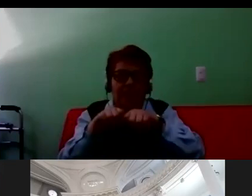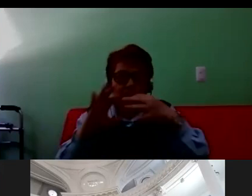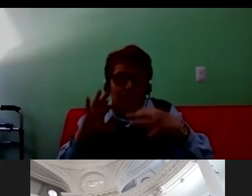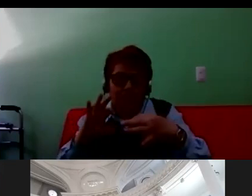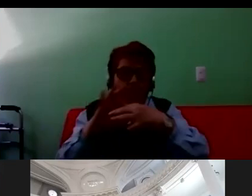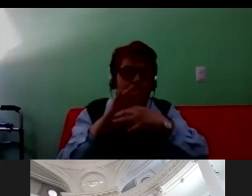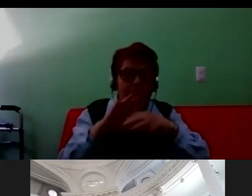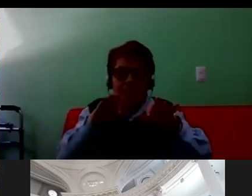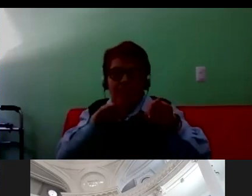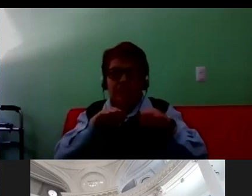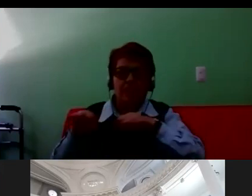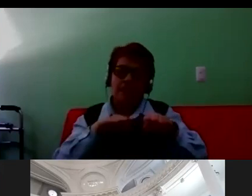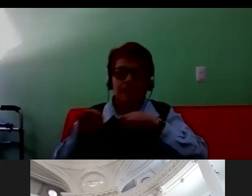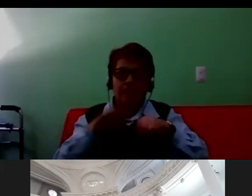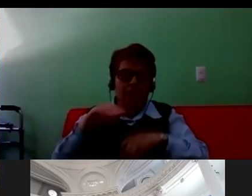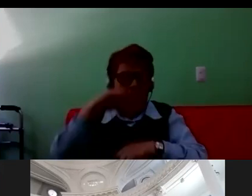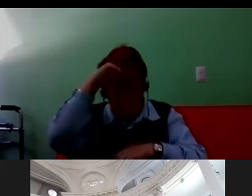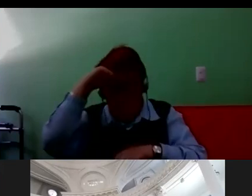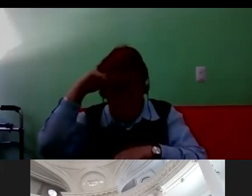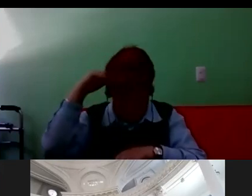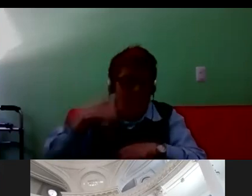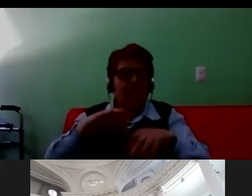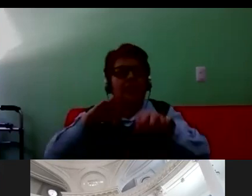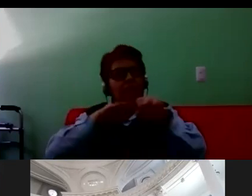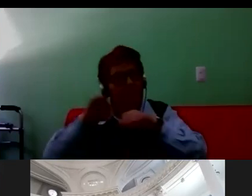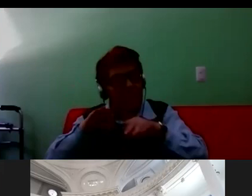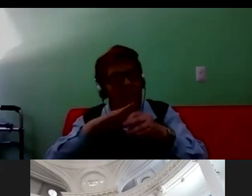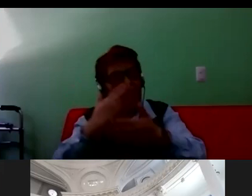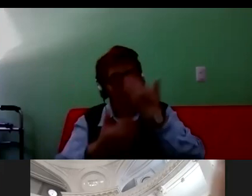trabajado bastante, yo lo reconozco, por la construcción de esta ley cultural,